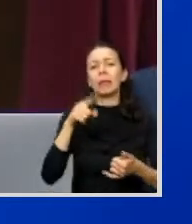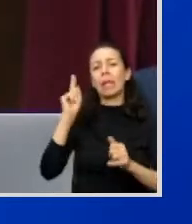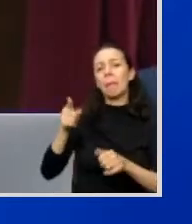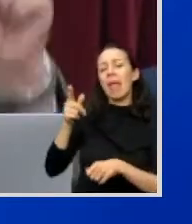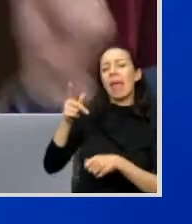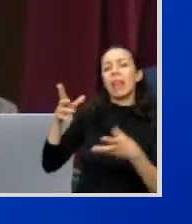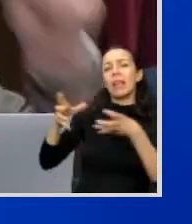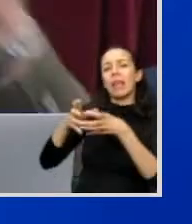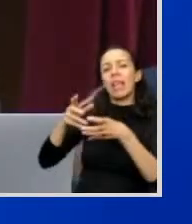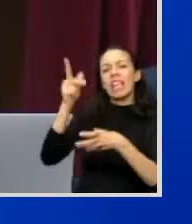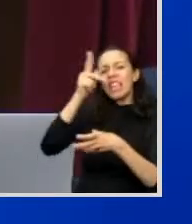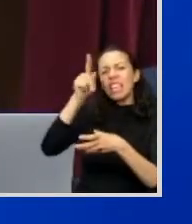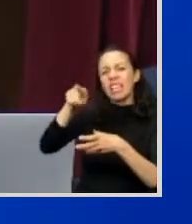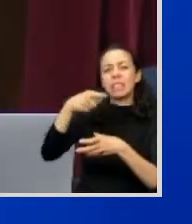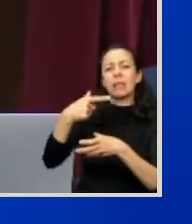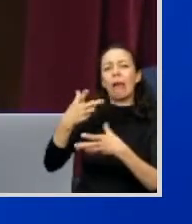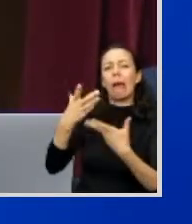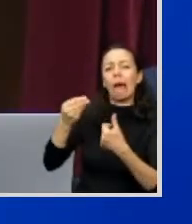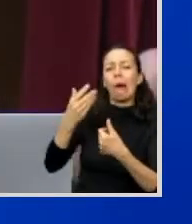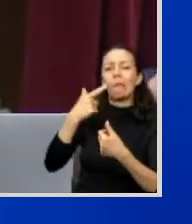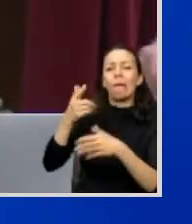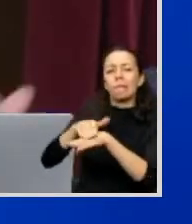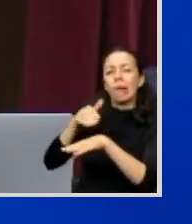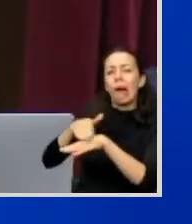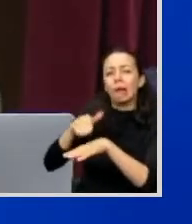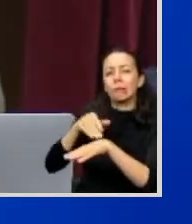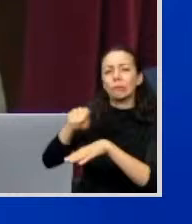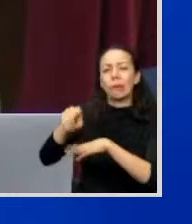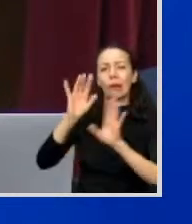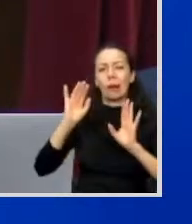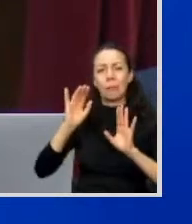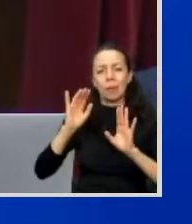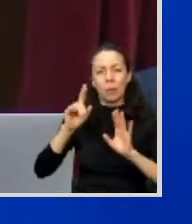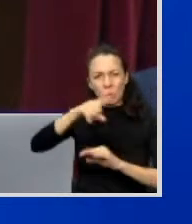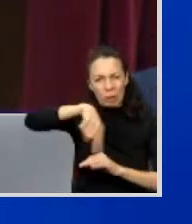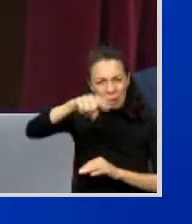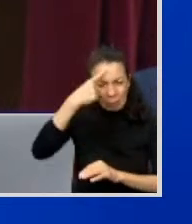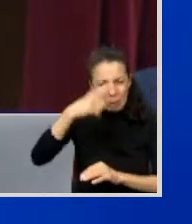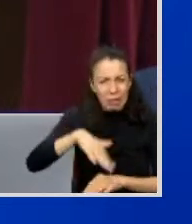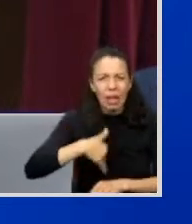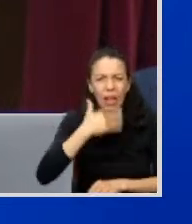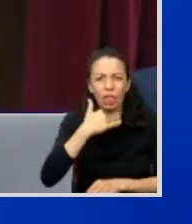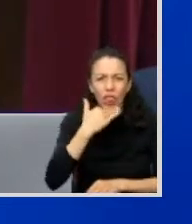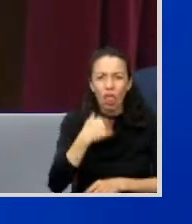provincias se callaron la boca y ahora están diciendo que la Liga de Gobernadores